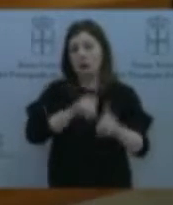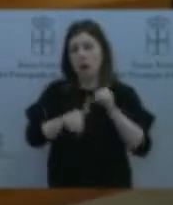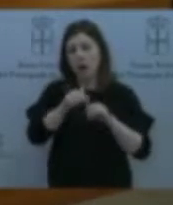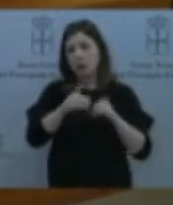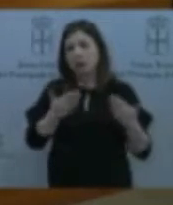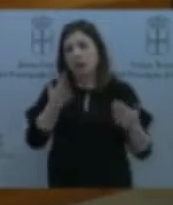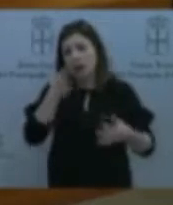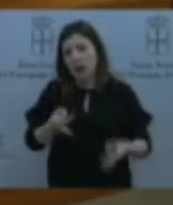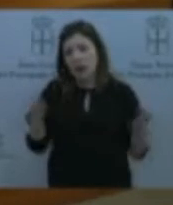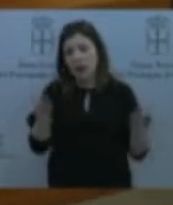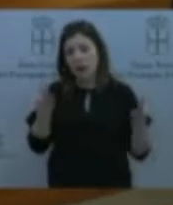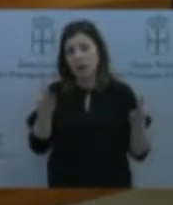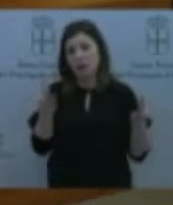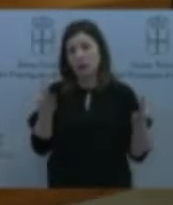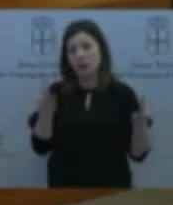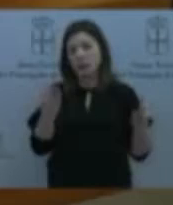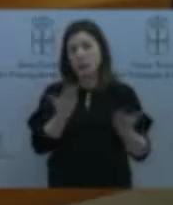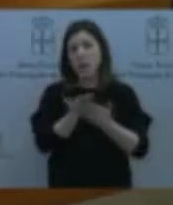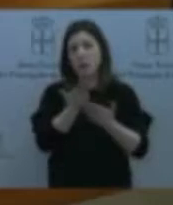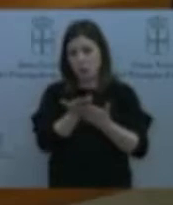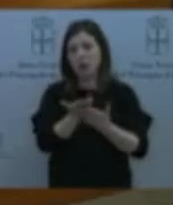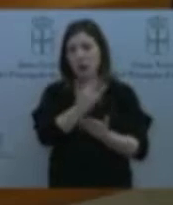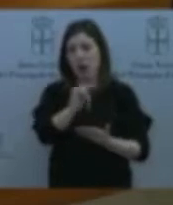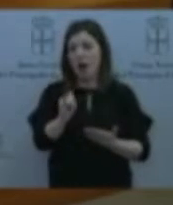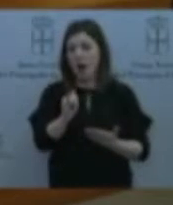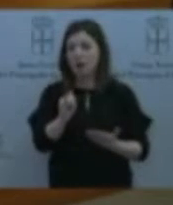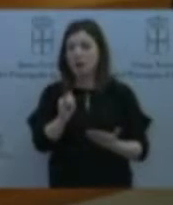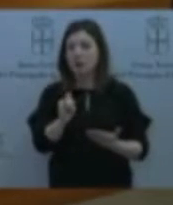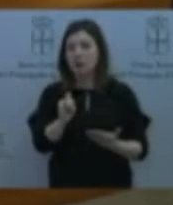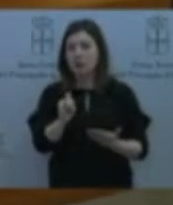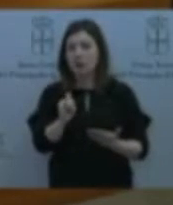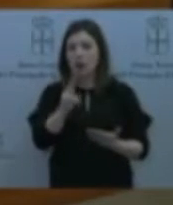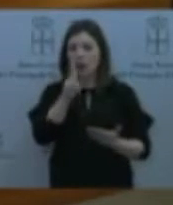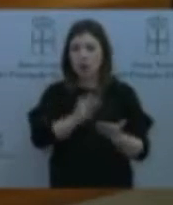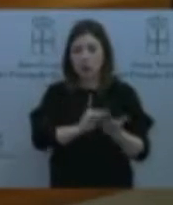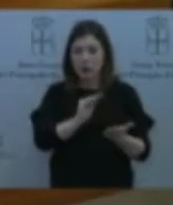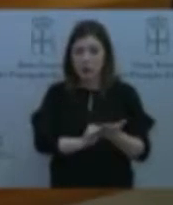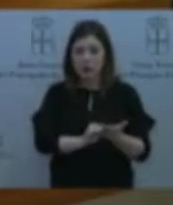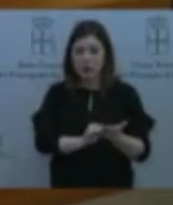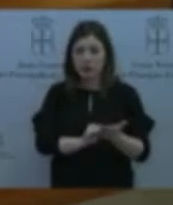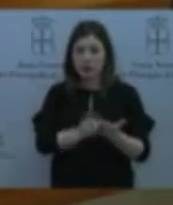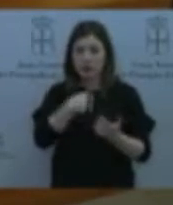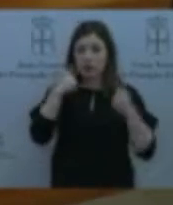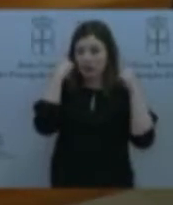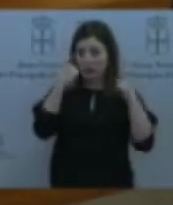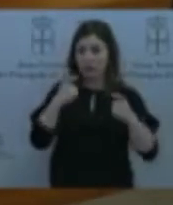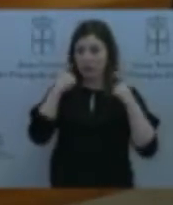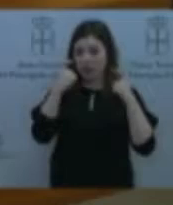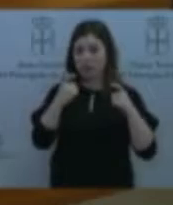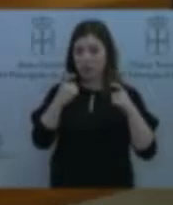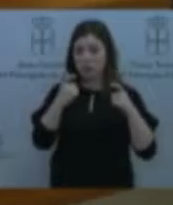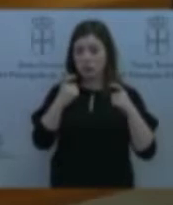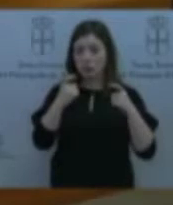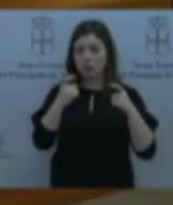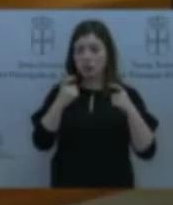propuesta encima de la mesa que en 2 ocasiones ya hemos intentado desbloquear y les hemos pedido desbloquear, que